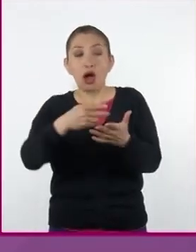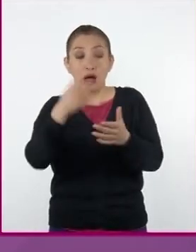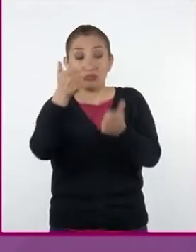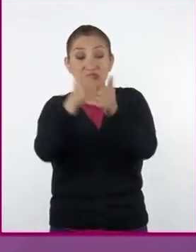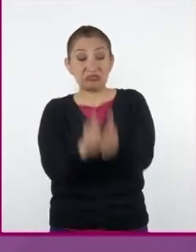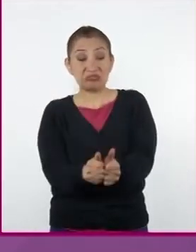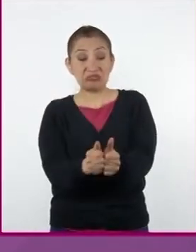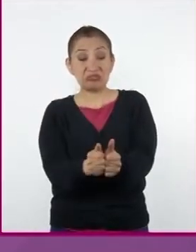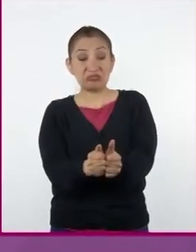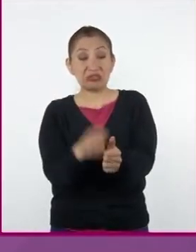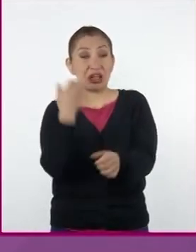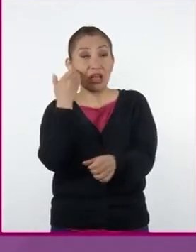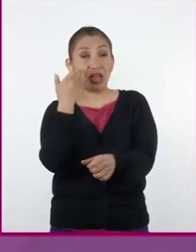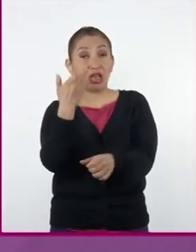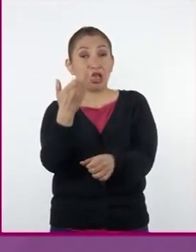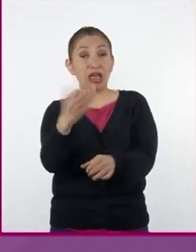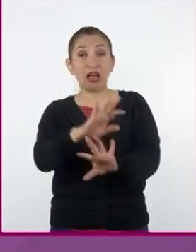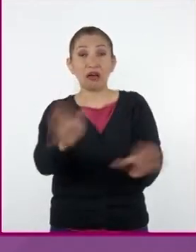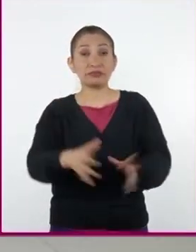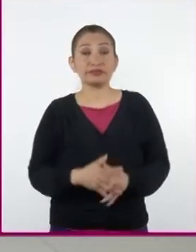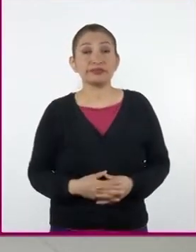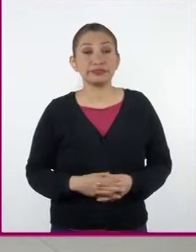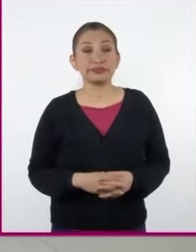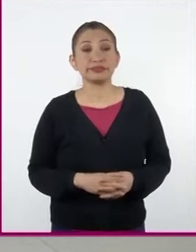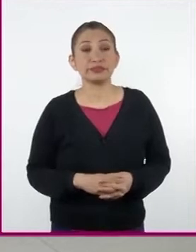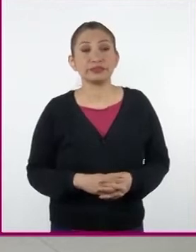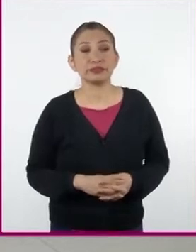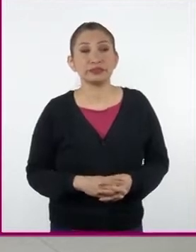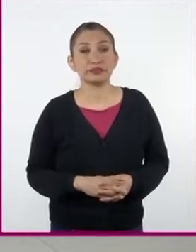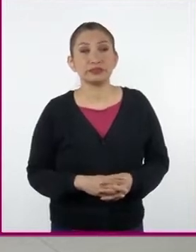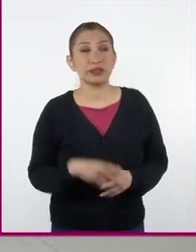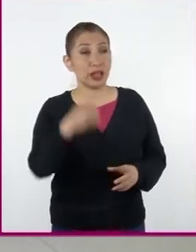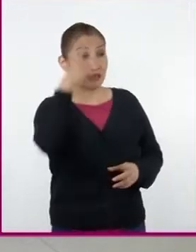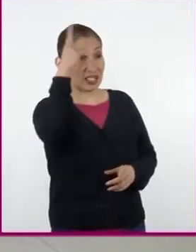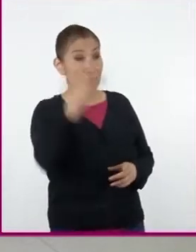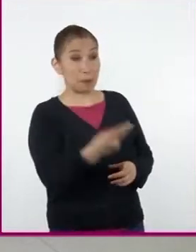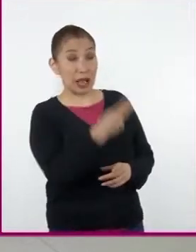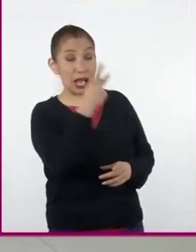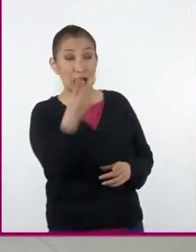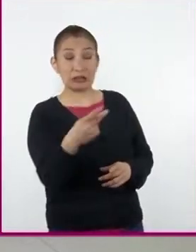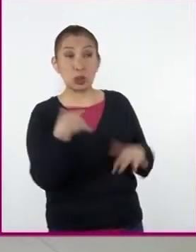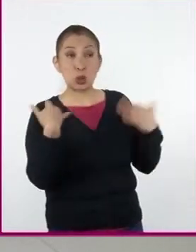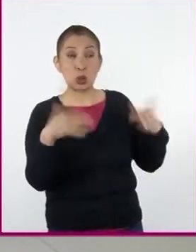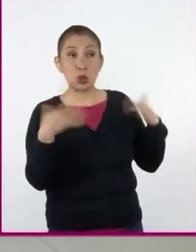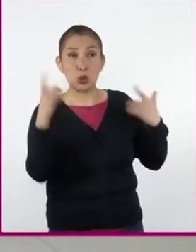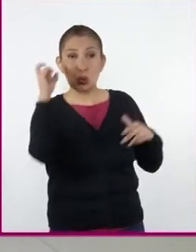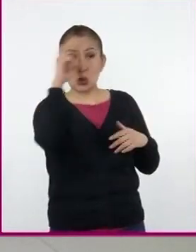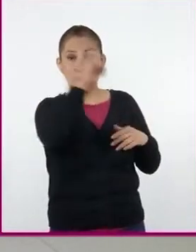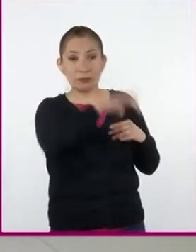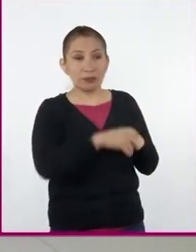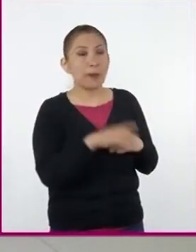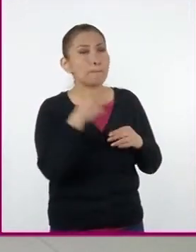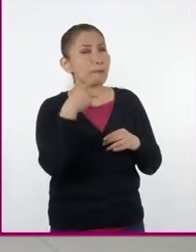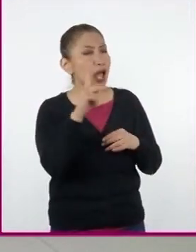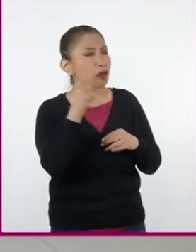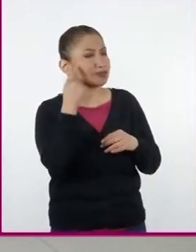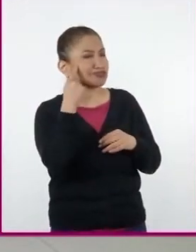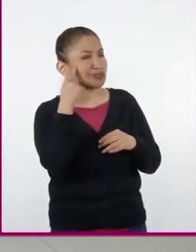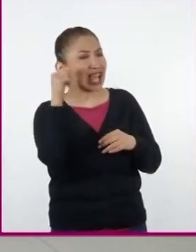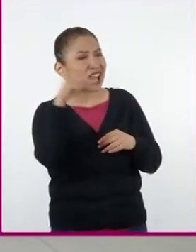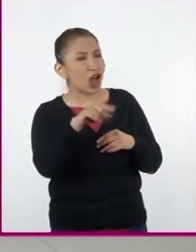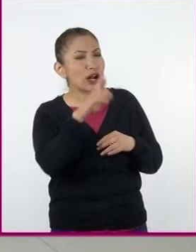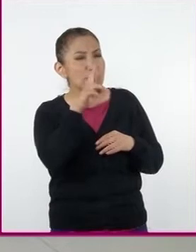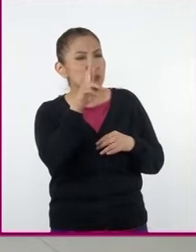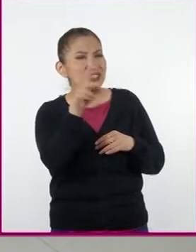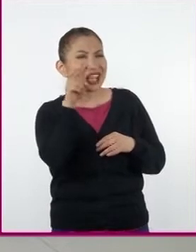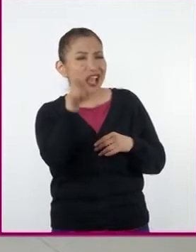el suelo el tiempo restante. No es fácil la pregunta, no la dejó nada fácil, maestro. Pero creo que la